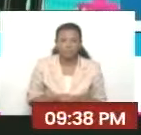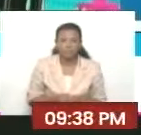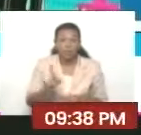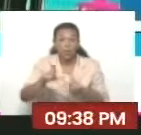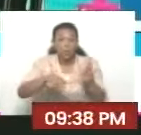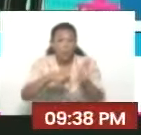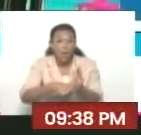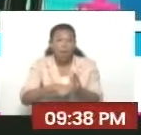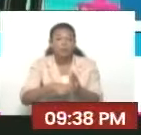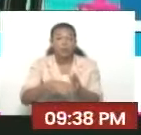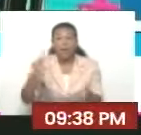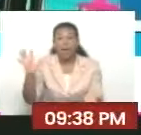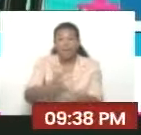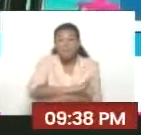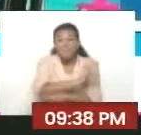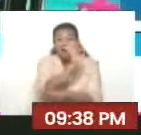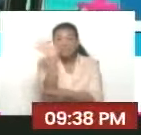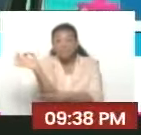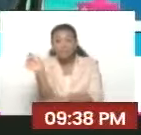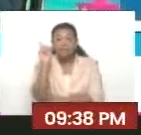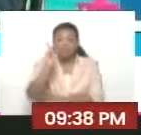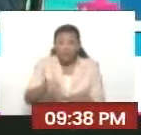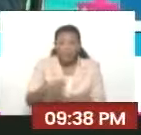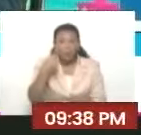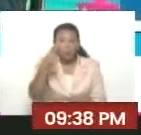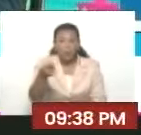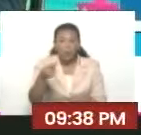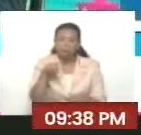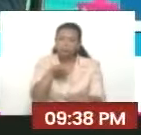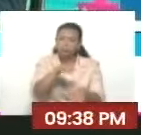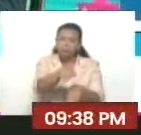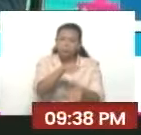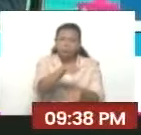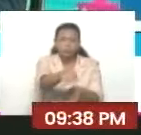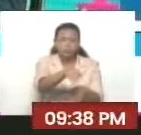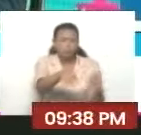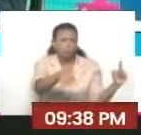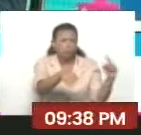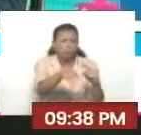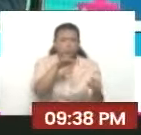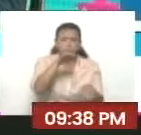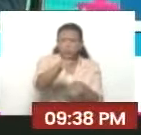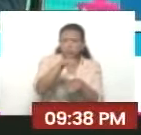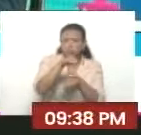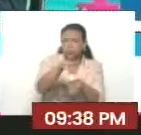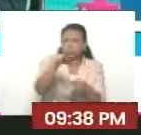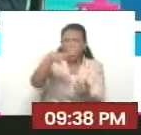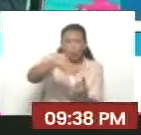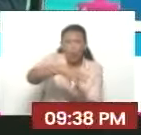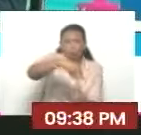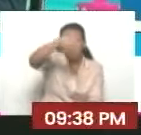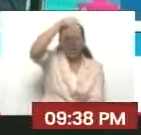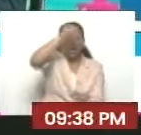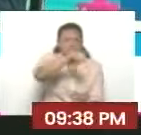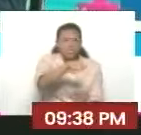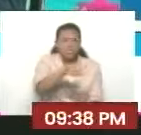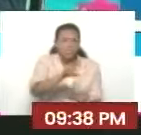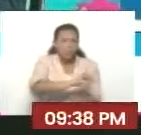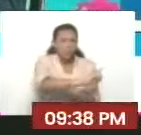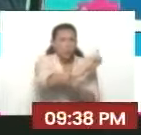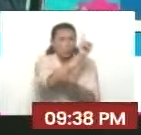Luego fui a Barquisimeto, otro programa económico, y cuando voy pasando por la redoma del obelisco, Barquisimeto, Silvia,